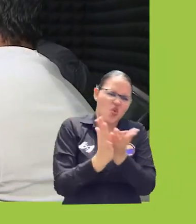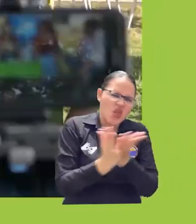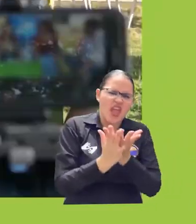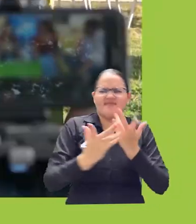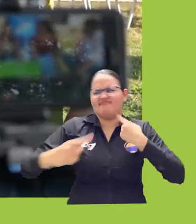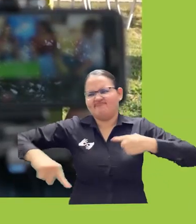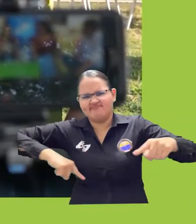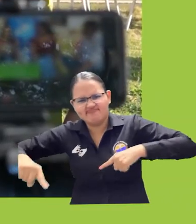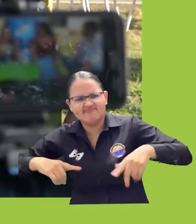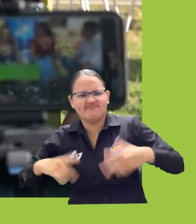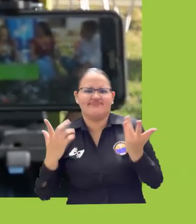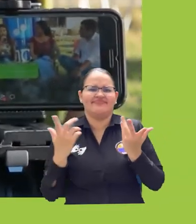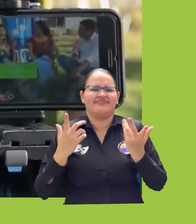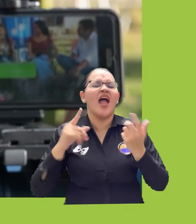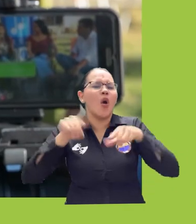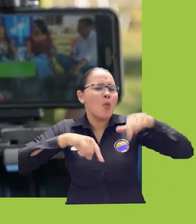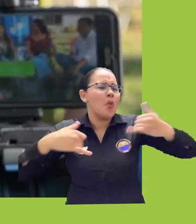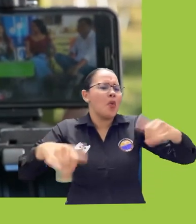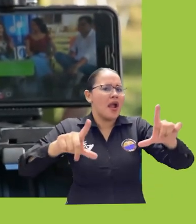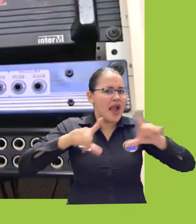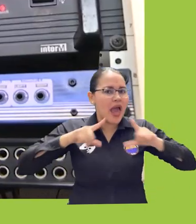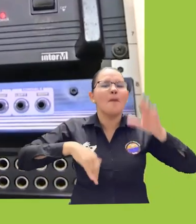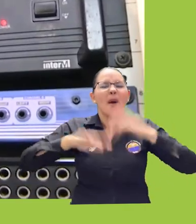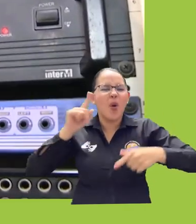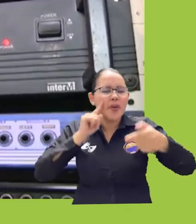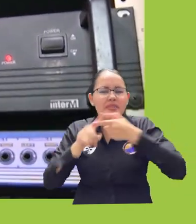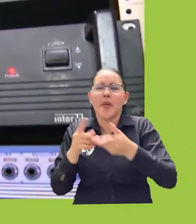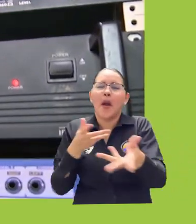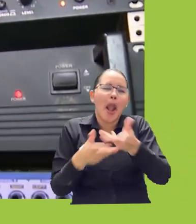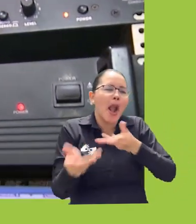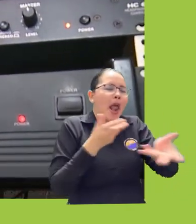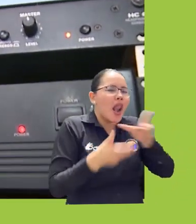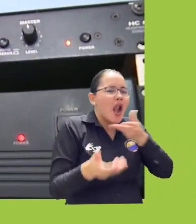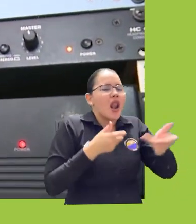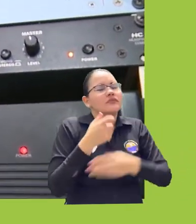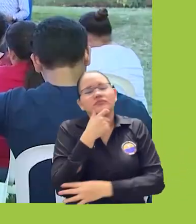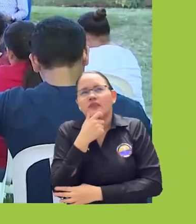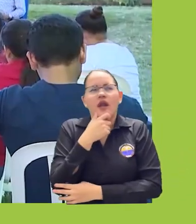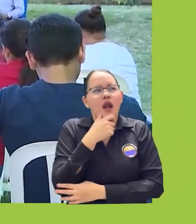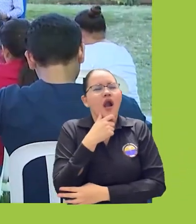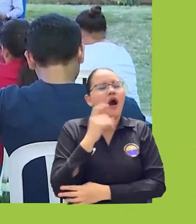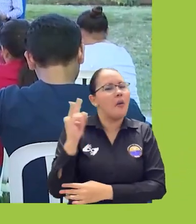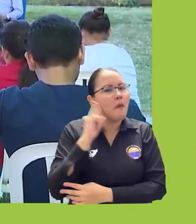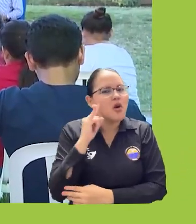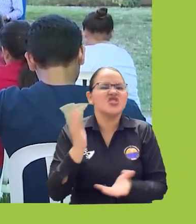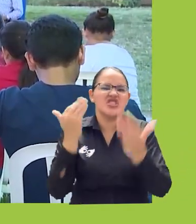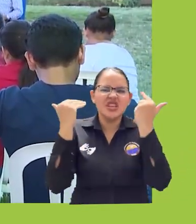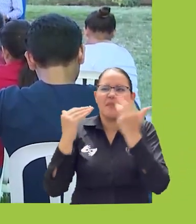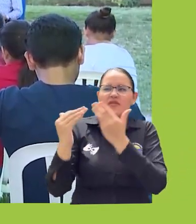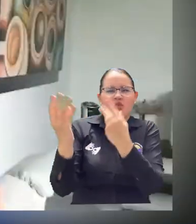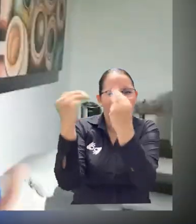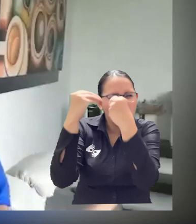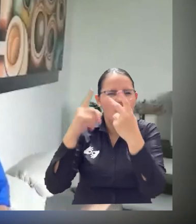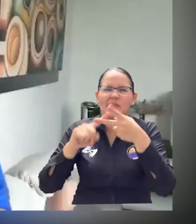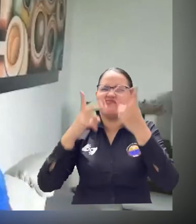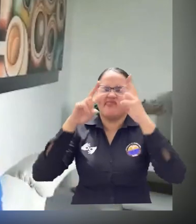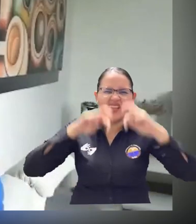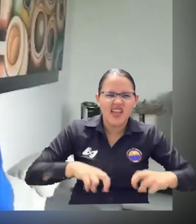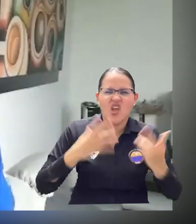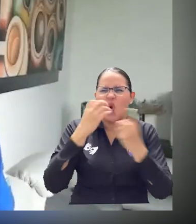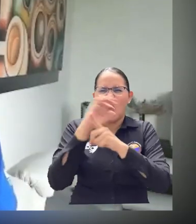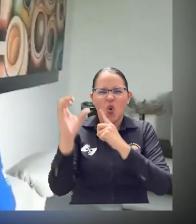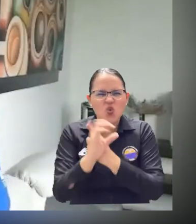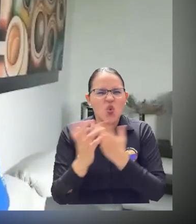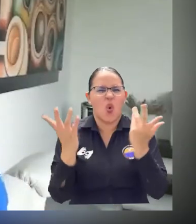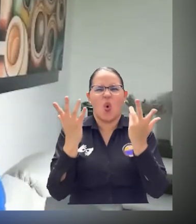ilustrar al mundo de radioescuchas en temas de interés que incluyen formación, investigación, cultura y academia. Celebrar